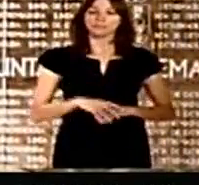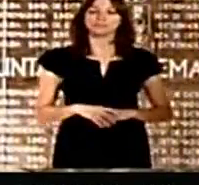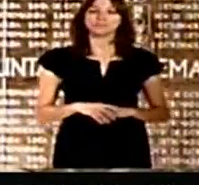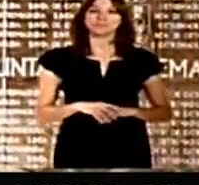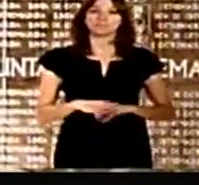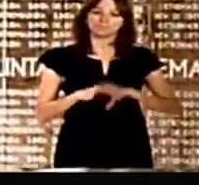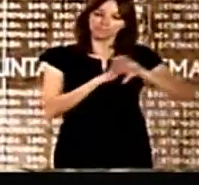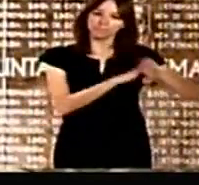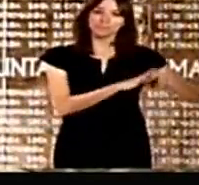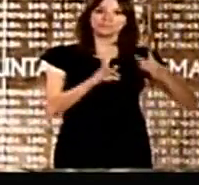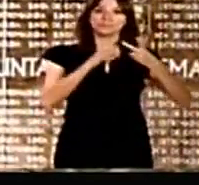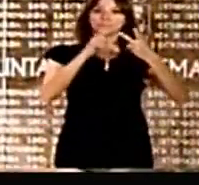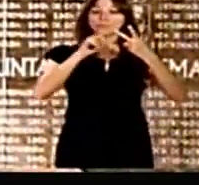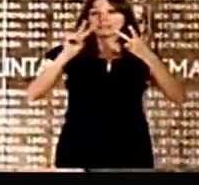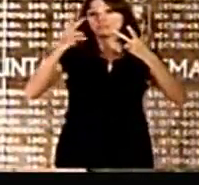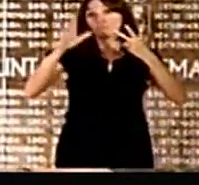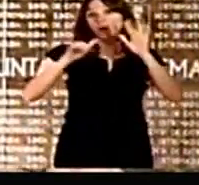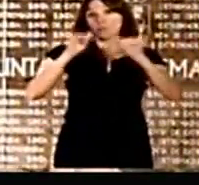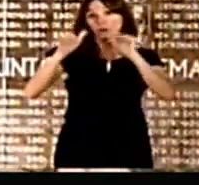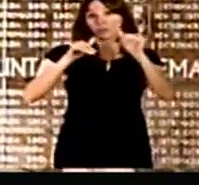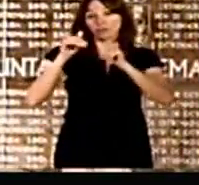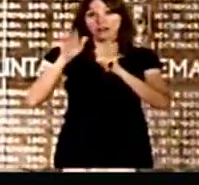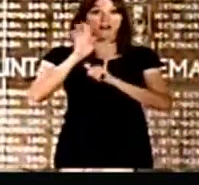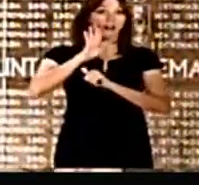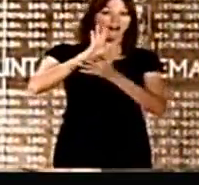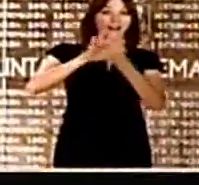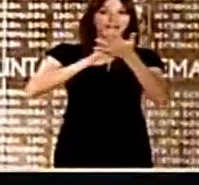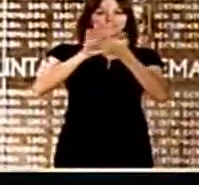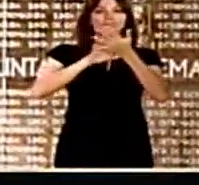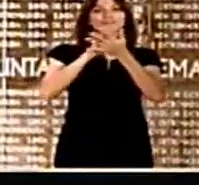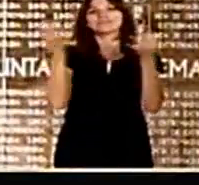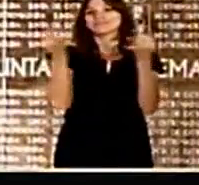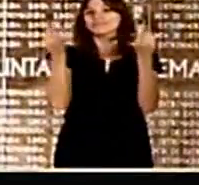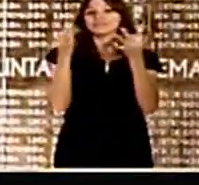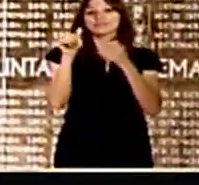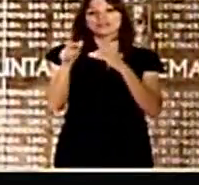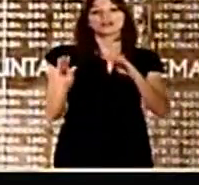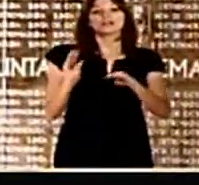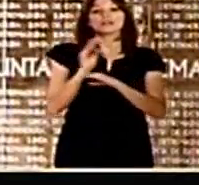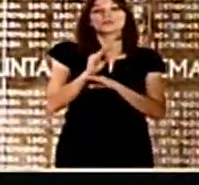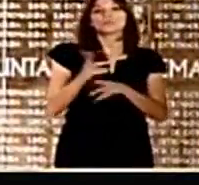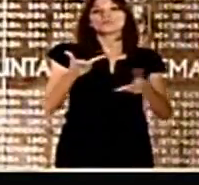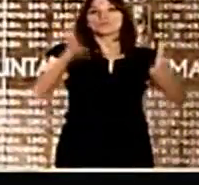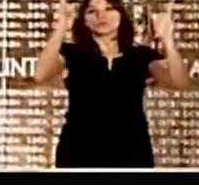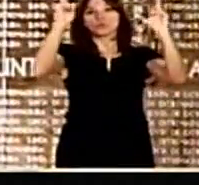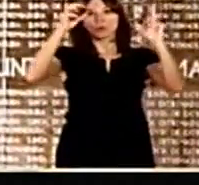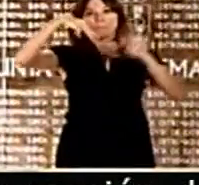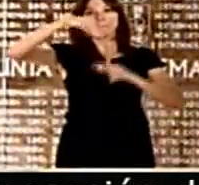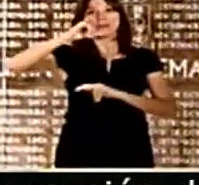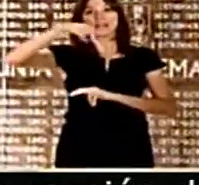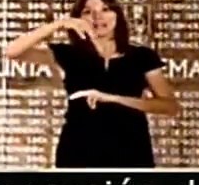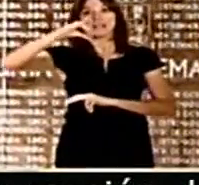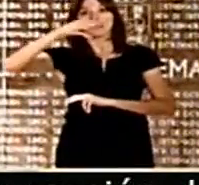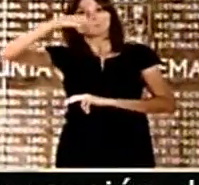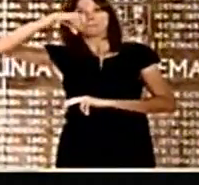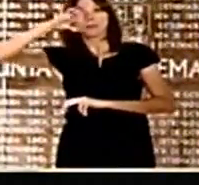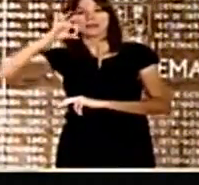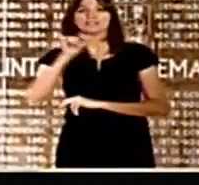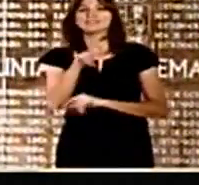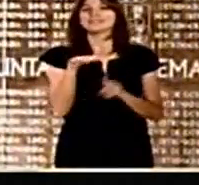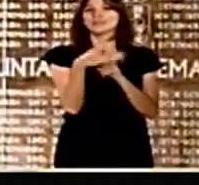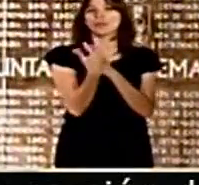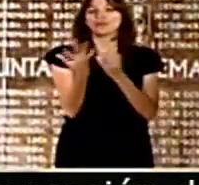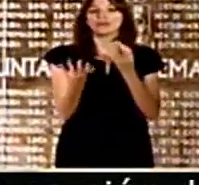La segunda convocatoria de la que les hablaba es la concesión de ayudas de minimis destinados a promover una situación